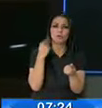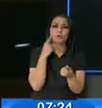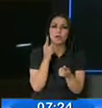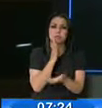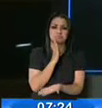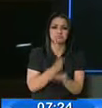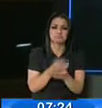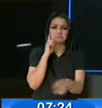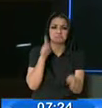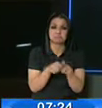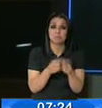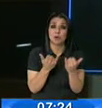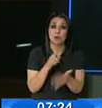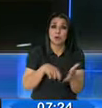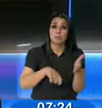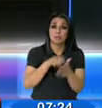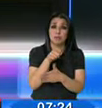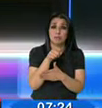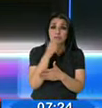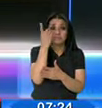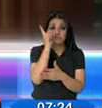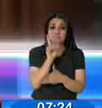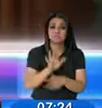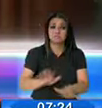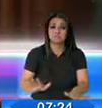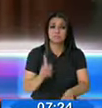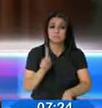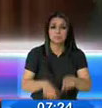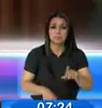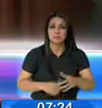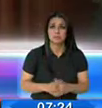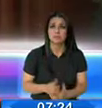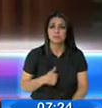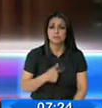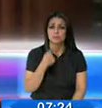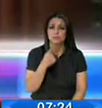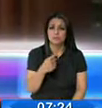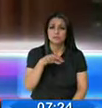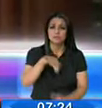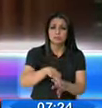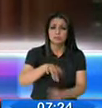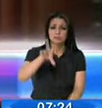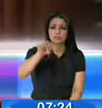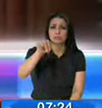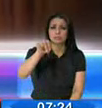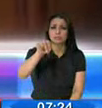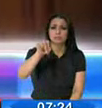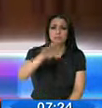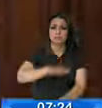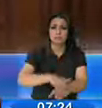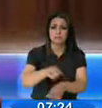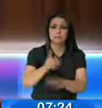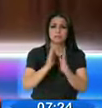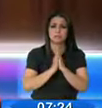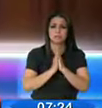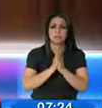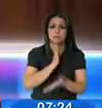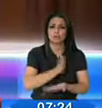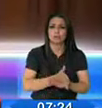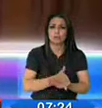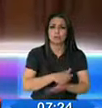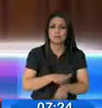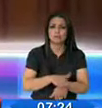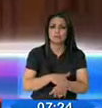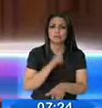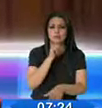era prudente aprobar una resolución en los términos planteados. Y yo he dicho frontalmente que voté no ante este pedido de resolución por la